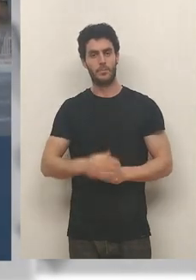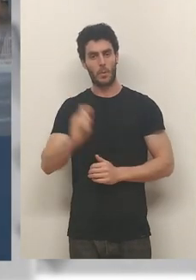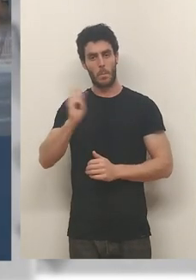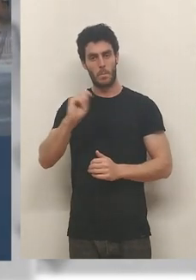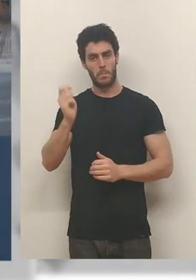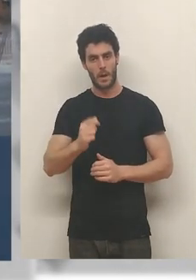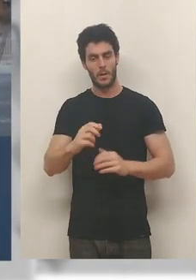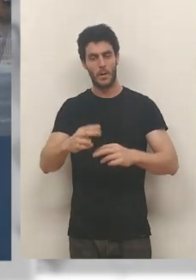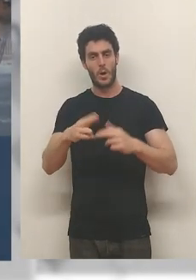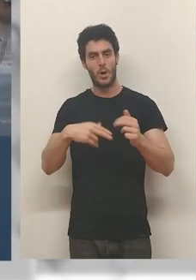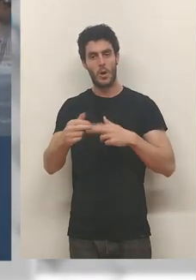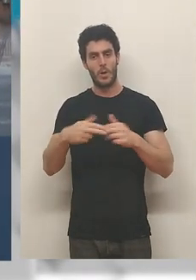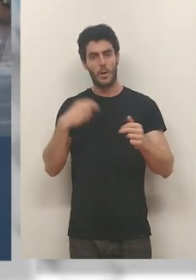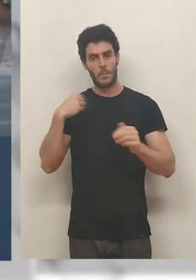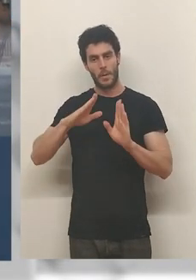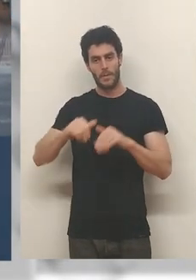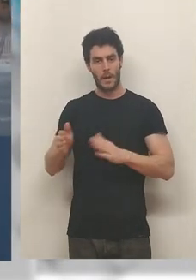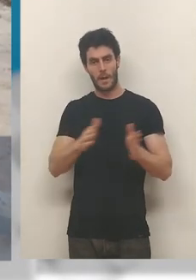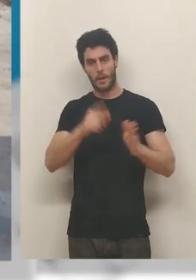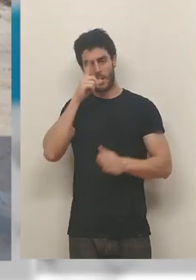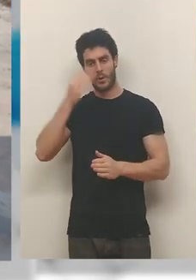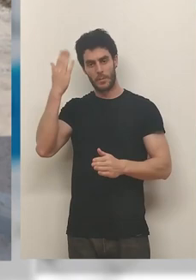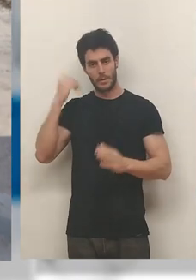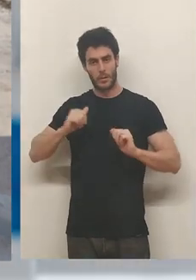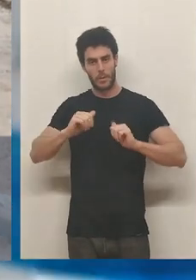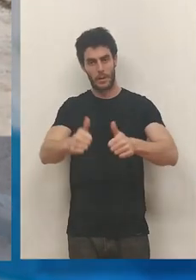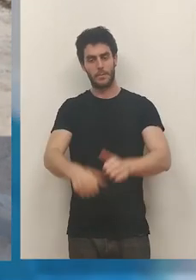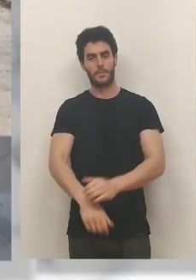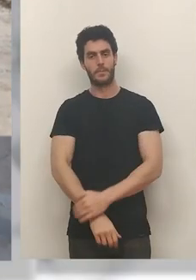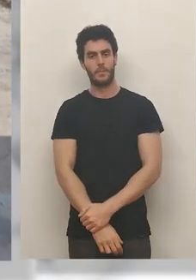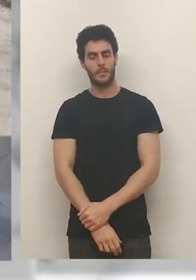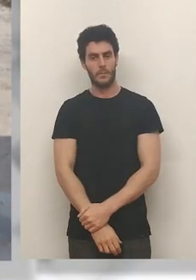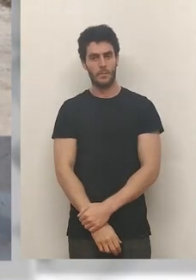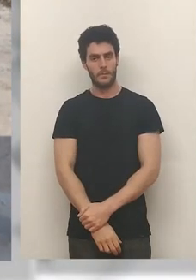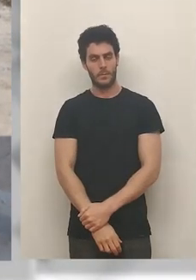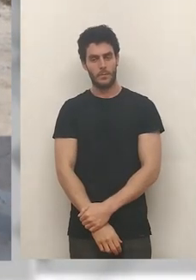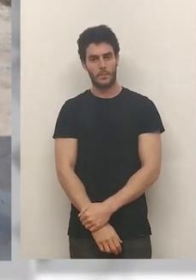su entrega. Los trabajos de esta macroobra se iniciaron a finales de marzo del año pasado.